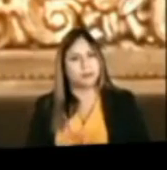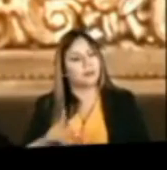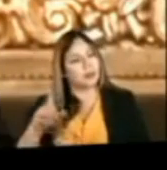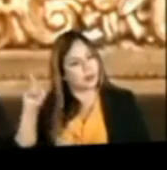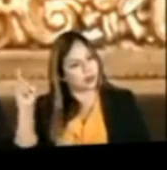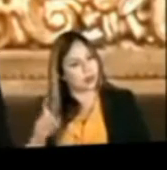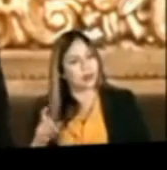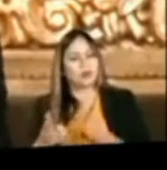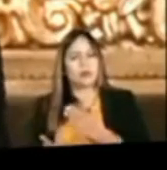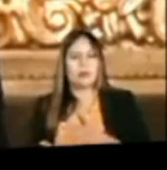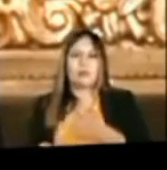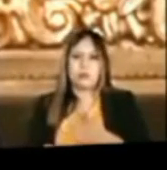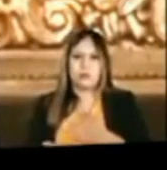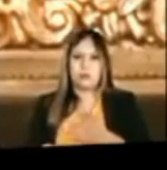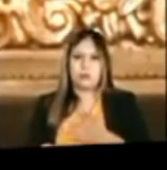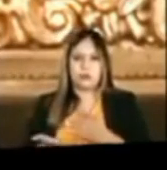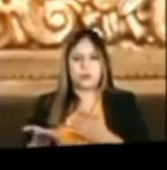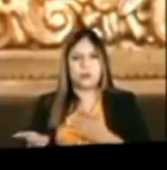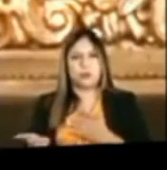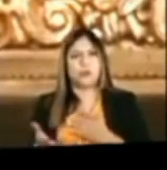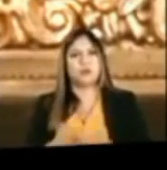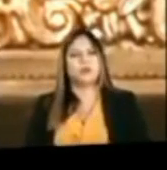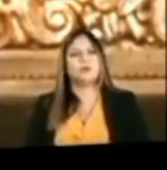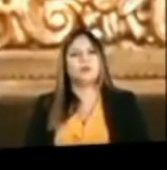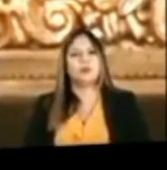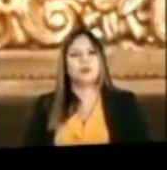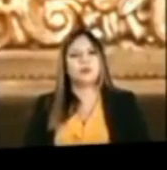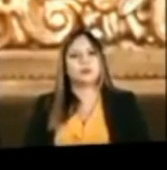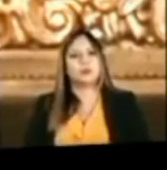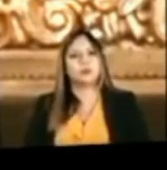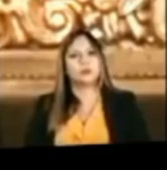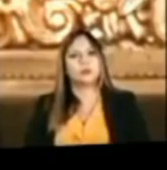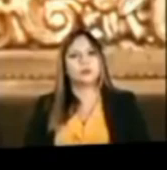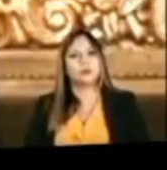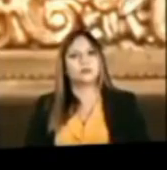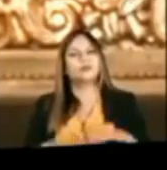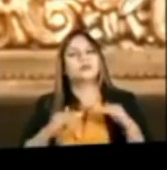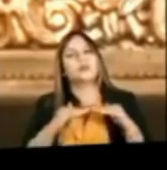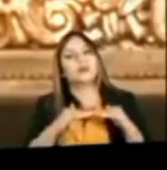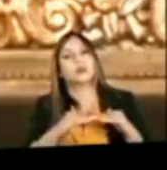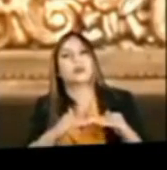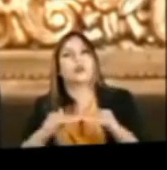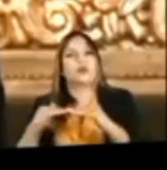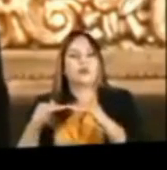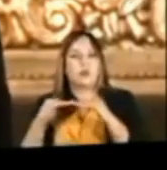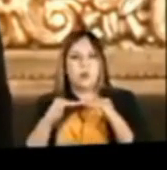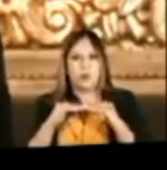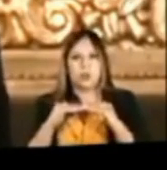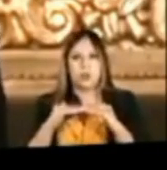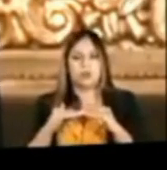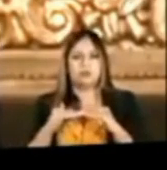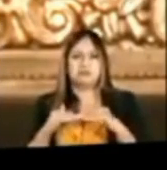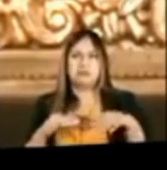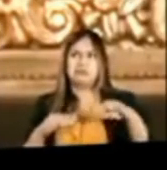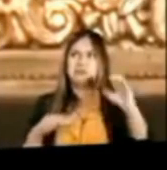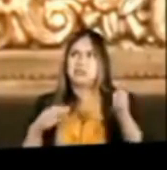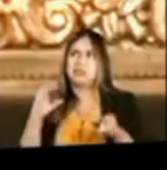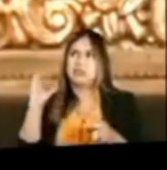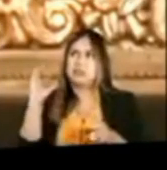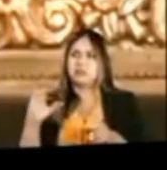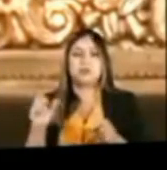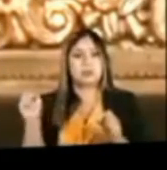que en ese sentido ser lo más democráticos, críticos, pero si es que bueno,